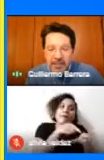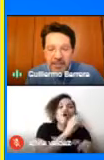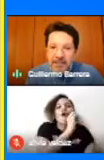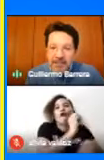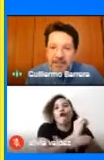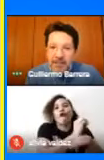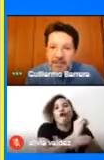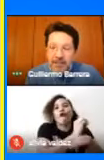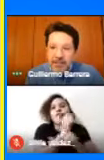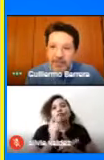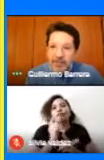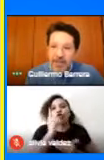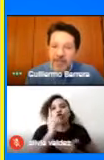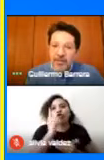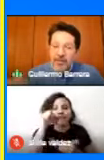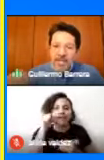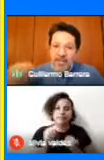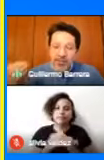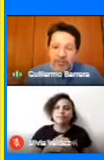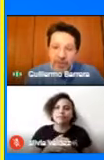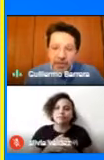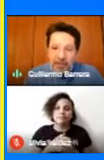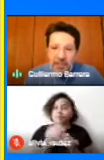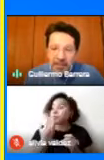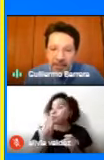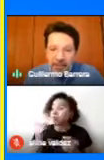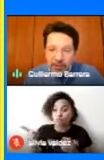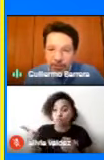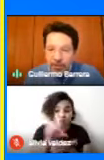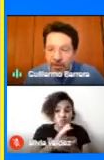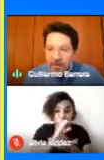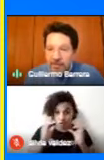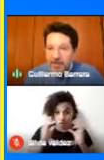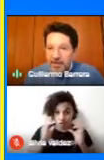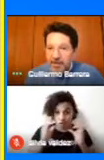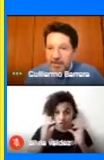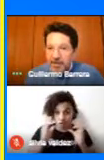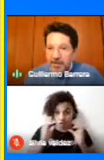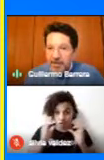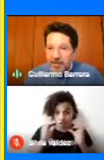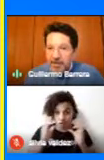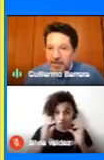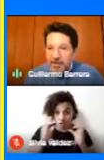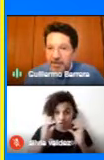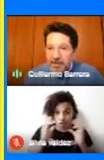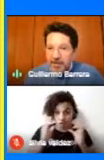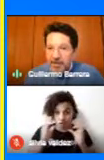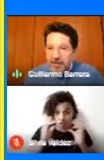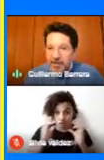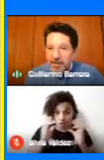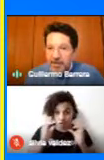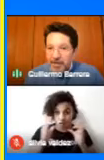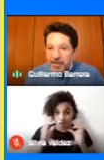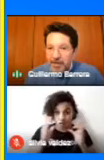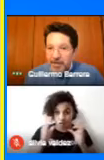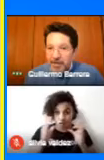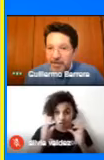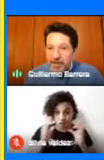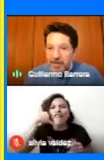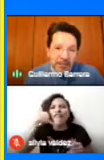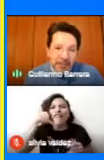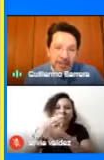organizaciones políticas. Si un ciudadano, inclusive en intereses como colocar teléfonos en los